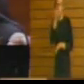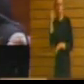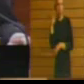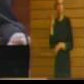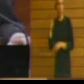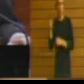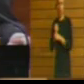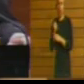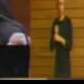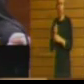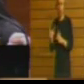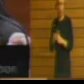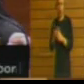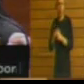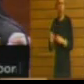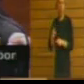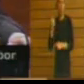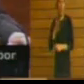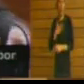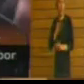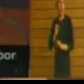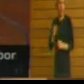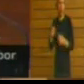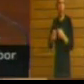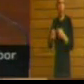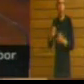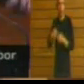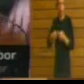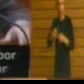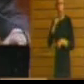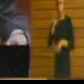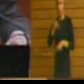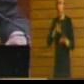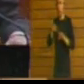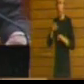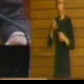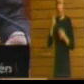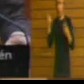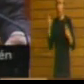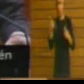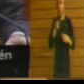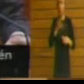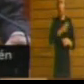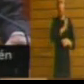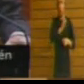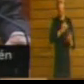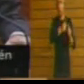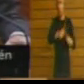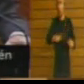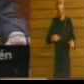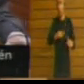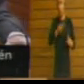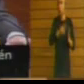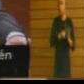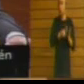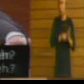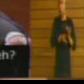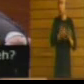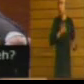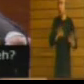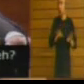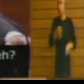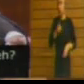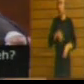hacen dentro de la concertada, porque la selección del alumnado también la realizan otros modelos lingüísticos, no solamente el castellano, y podríamos